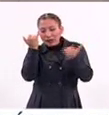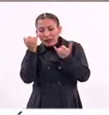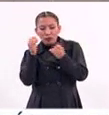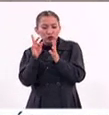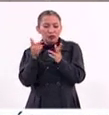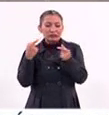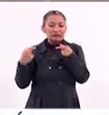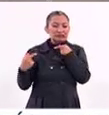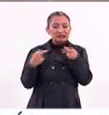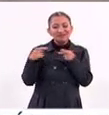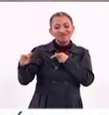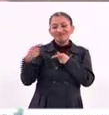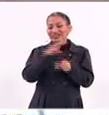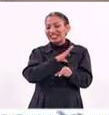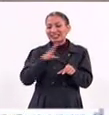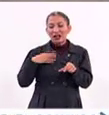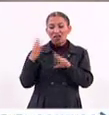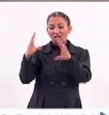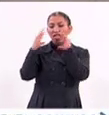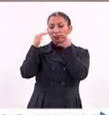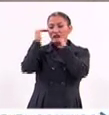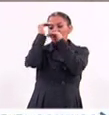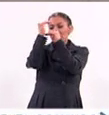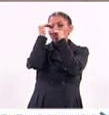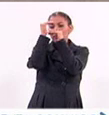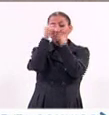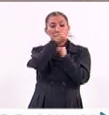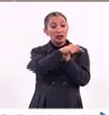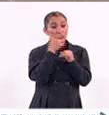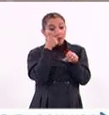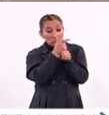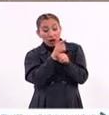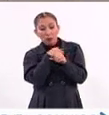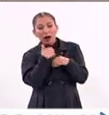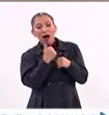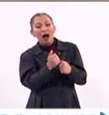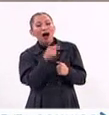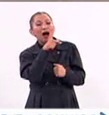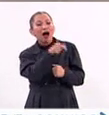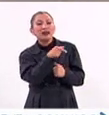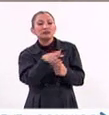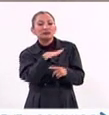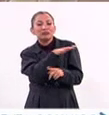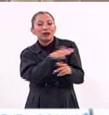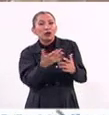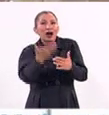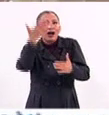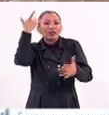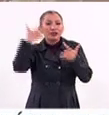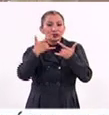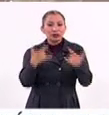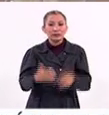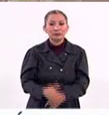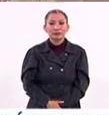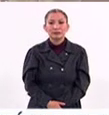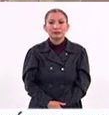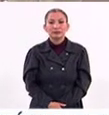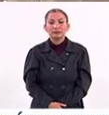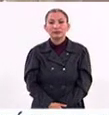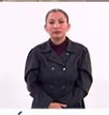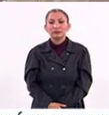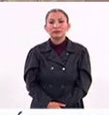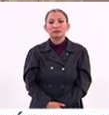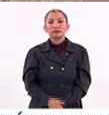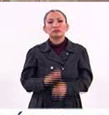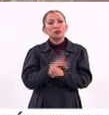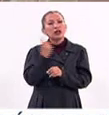mucha controversia y puede haber muchos hallazgos y podemos entender también nuestro pasado en ellas, ¿no? ¿Por qué